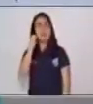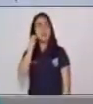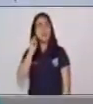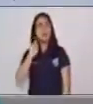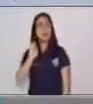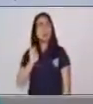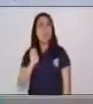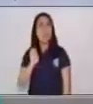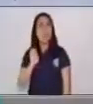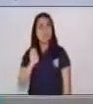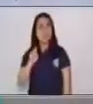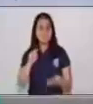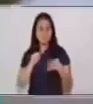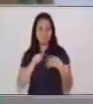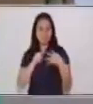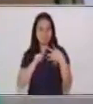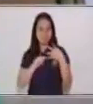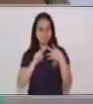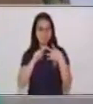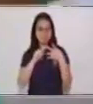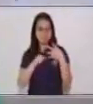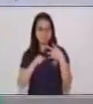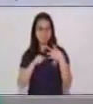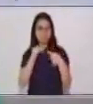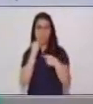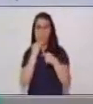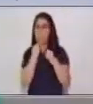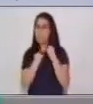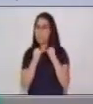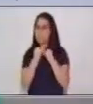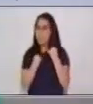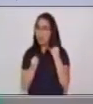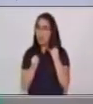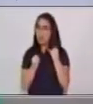rima con peor, or y or.